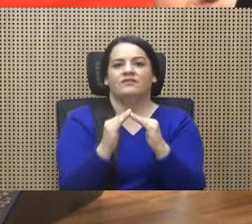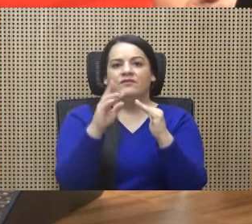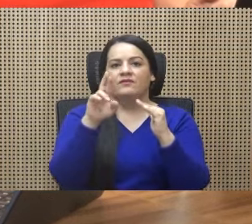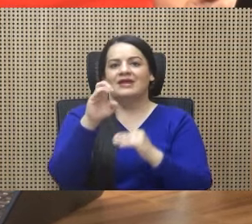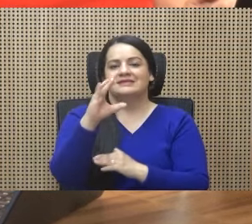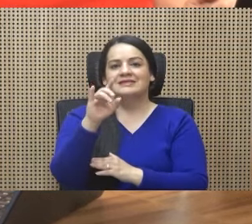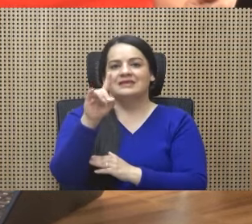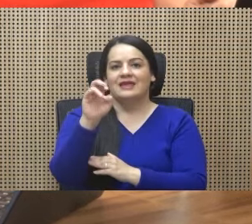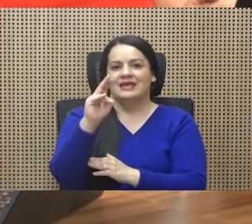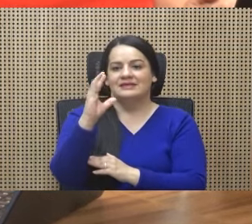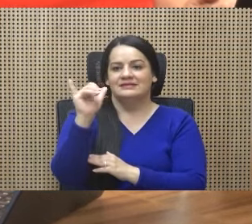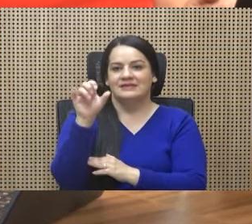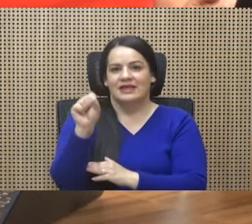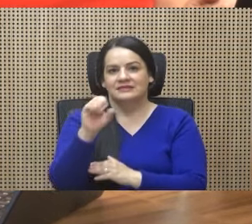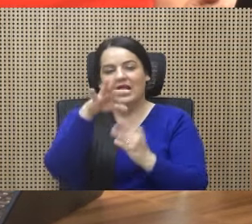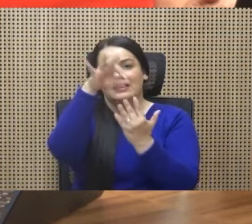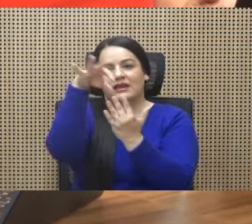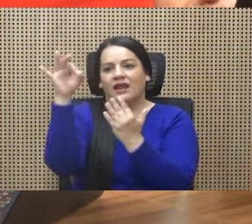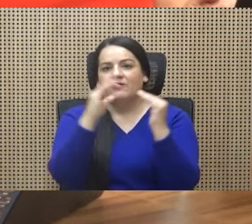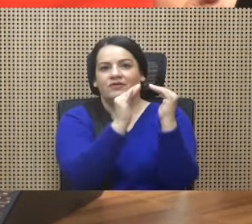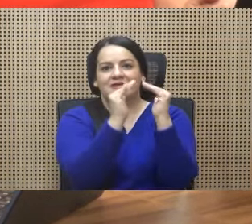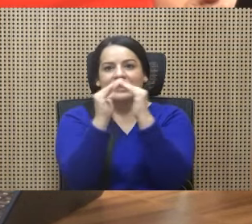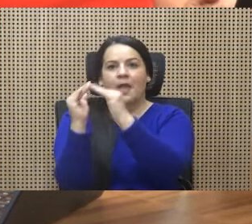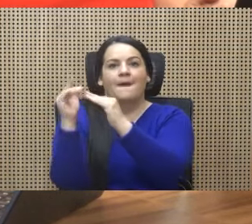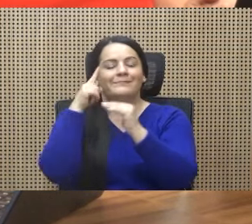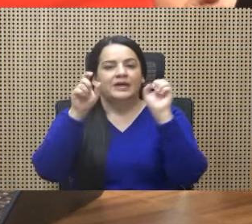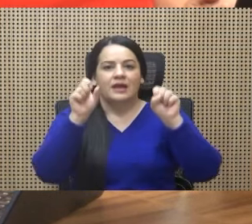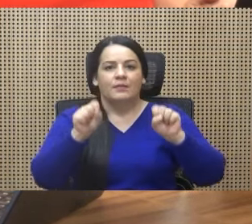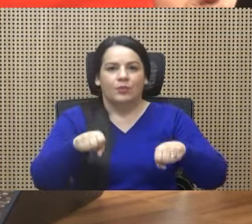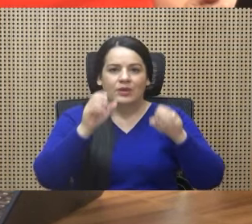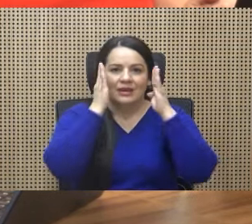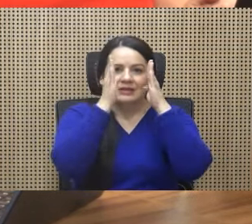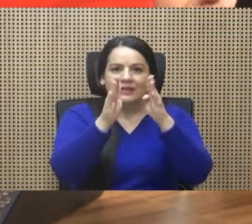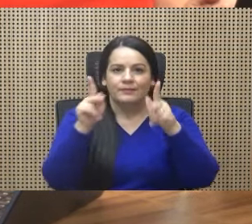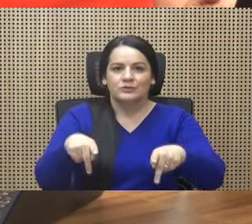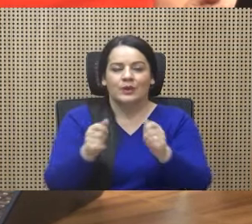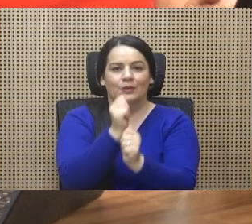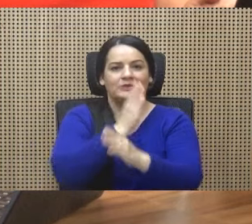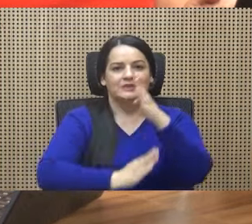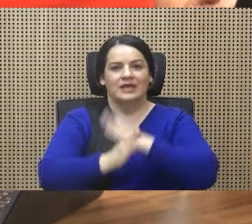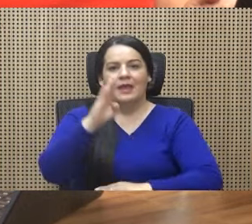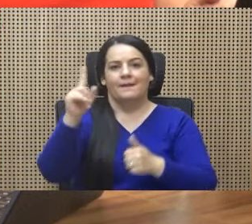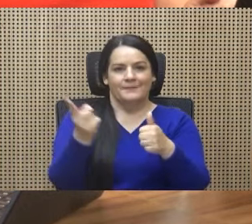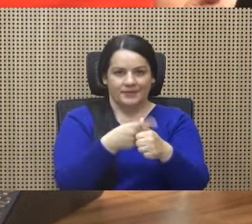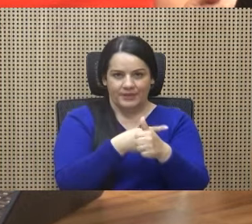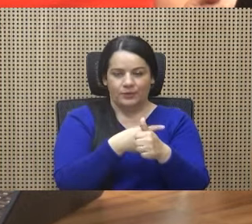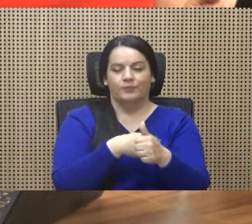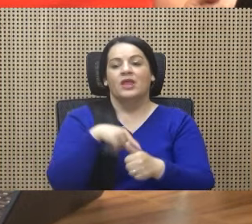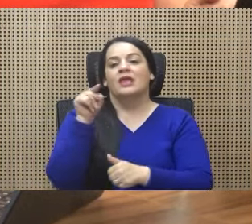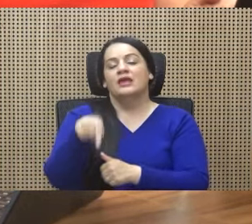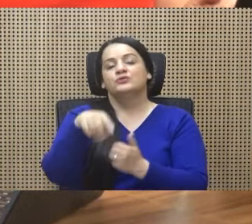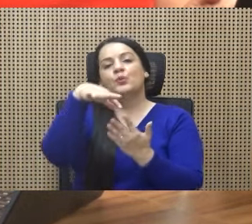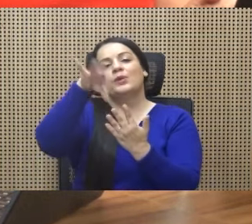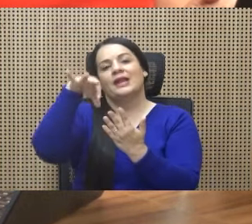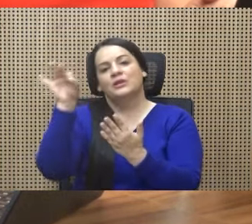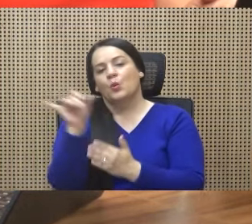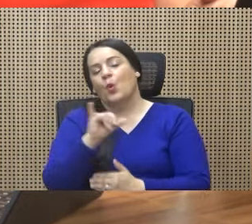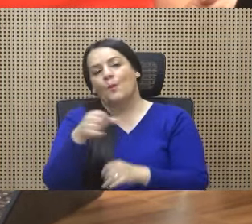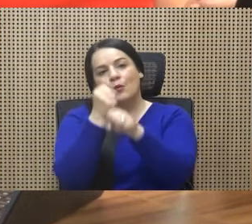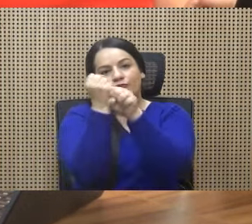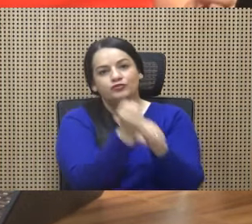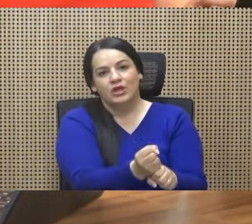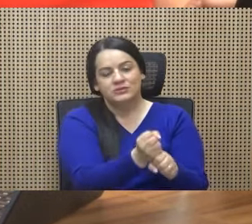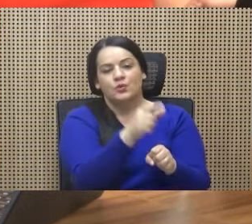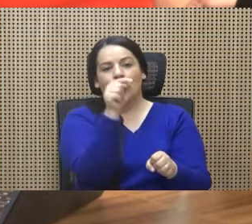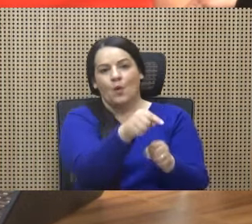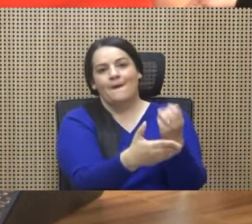alternativas residenciales para la atención de personas con discapacidad eso es lo primero una alternativa como la fundación manos